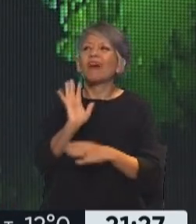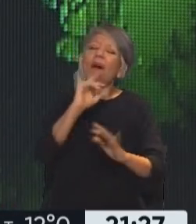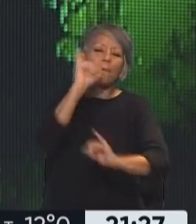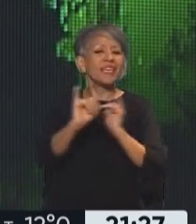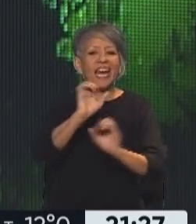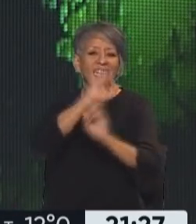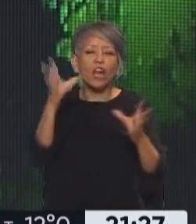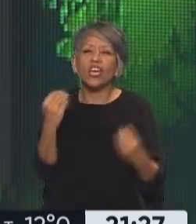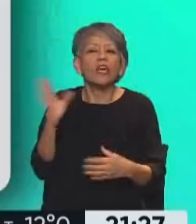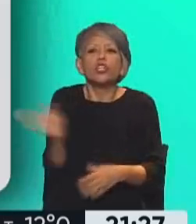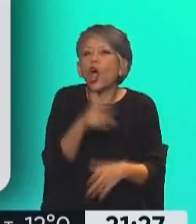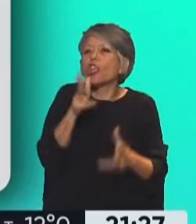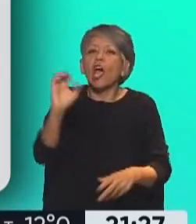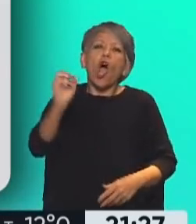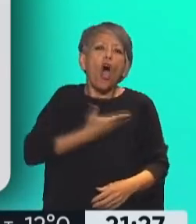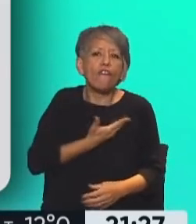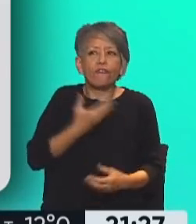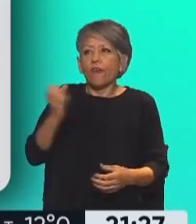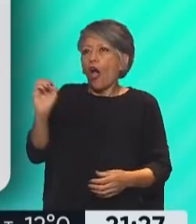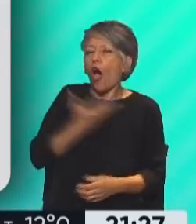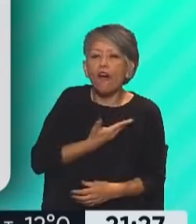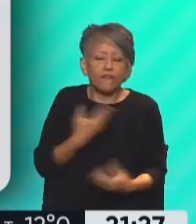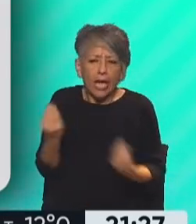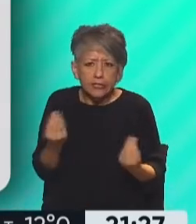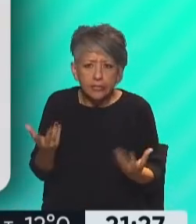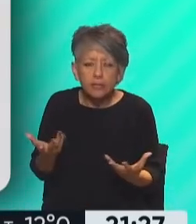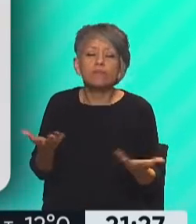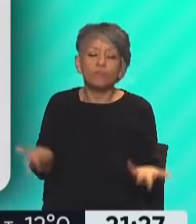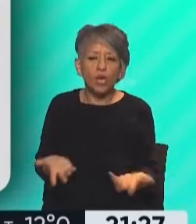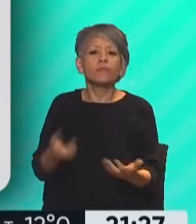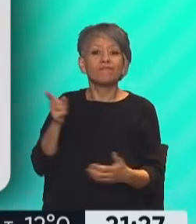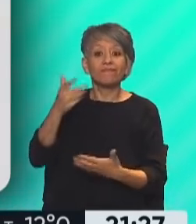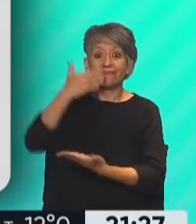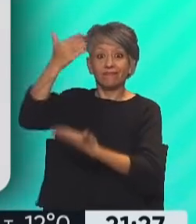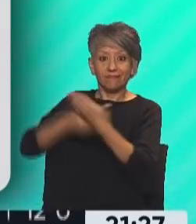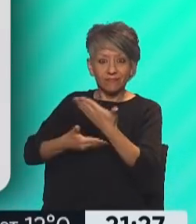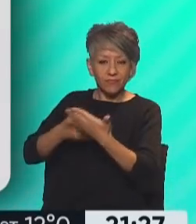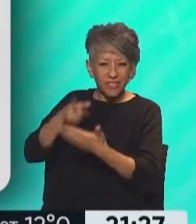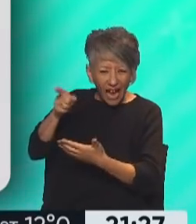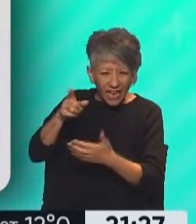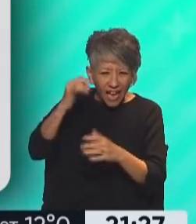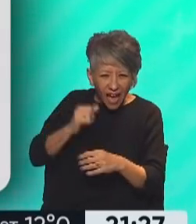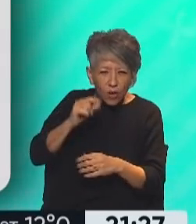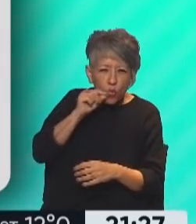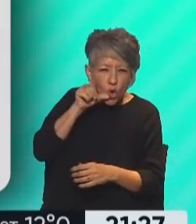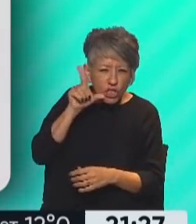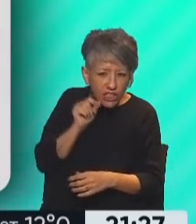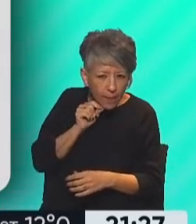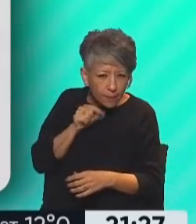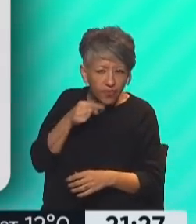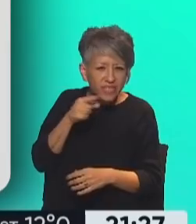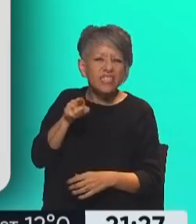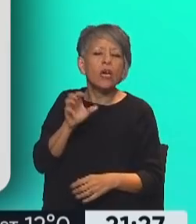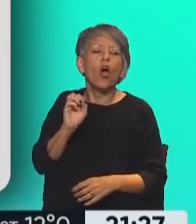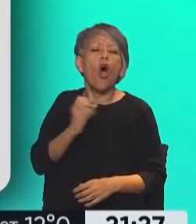expliquémoslo, porque estamos hablando del off desde muy temprano, es esta información que dan, por ejemplo, ministros, ahí está la captura del WhatsApp que además aclara, ¿no? Esto es en